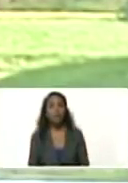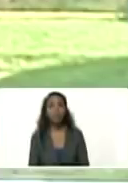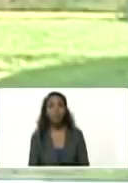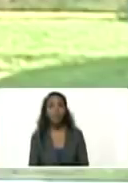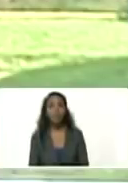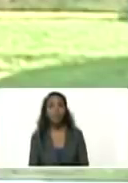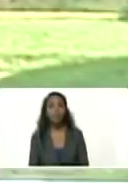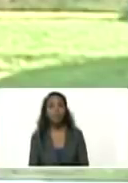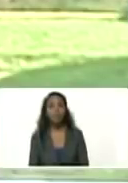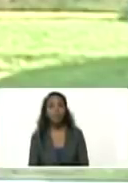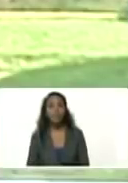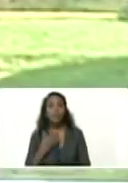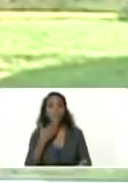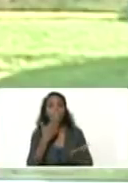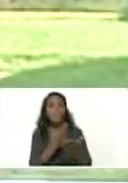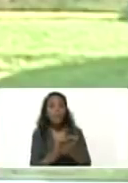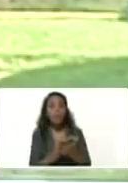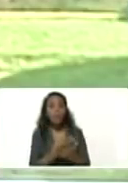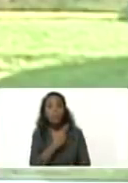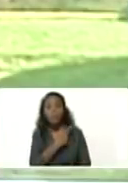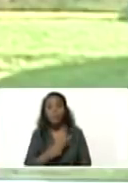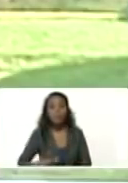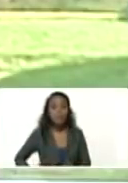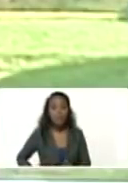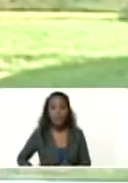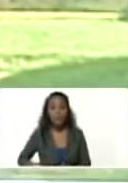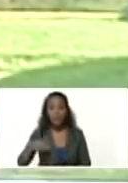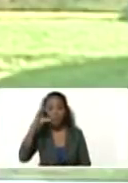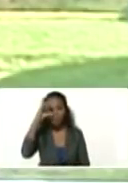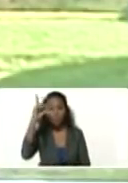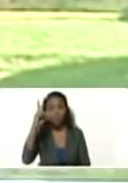Le pido a la vicepresidenta ejecutiva que nos está viendo,